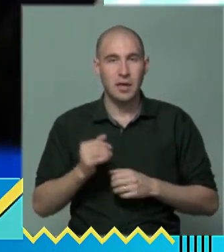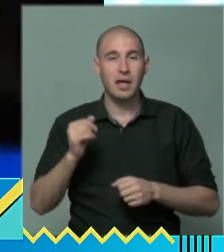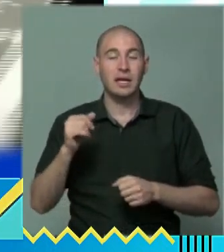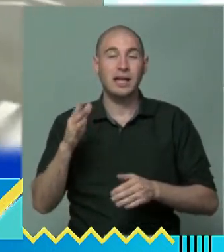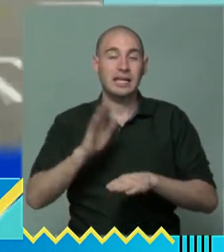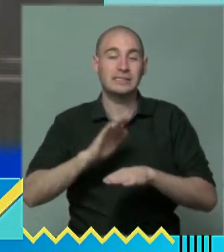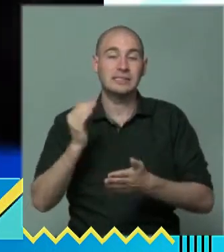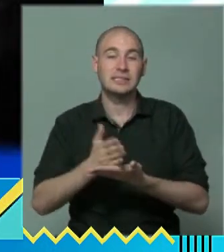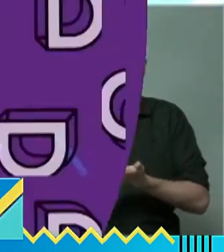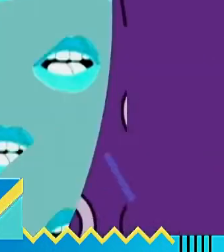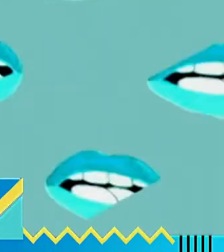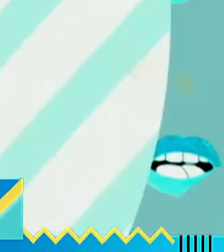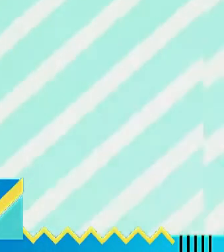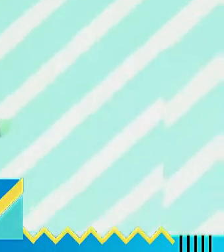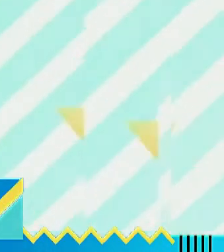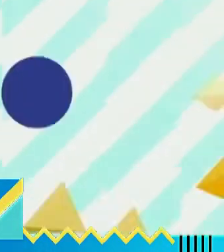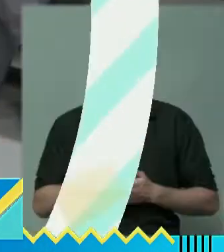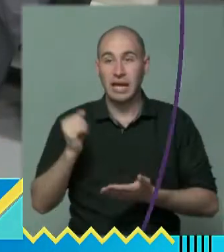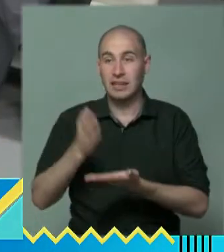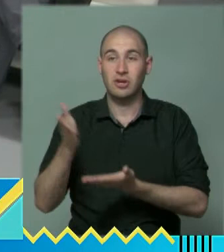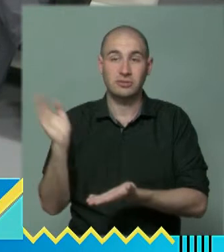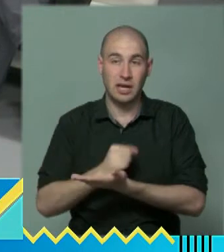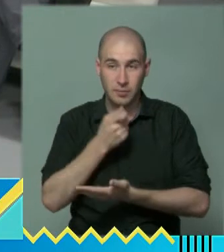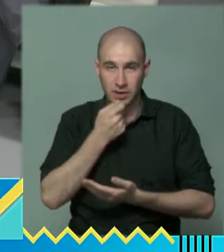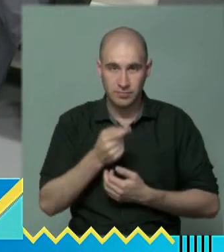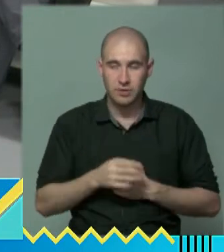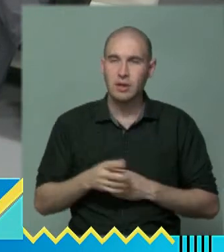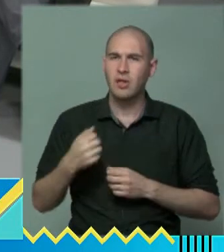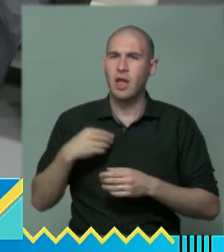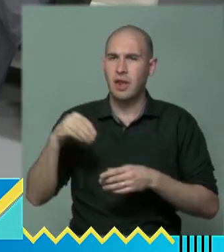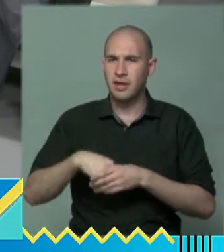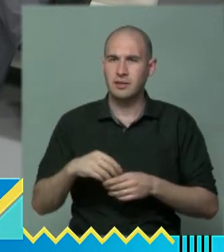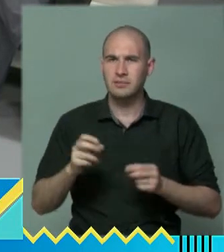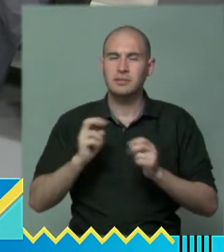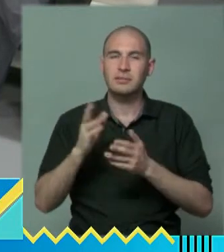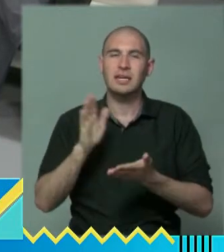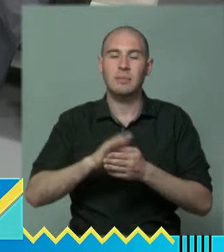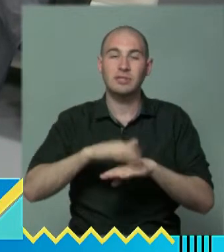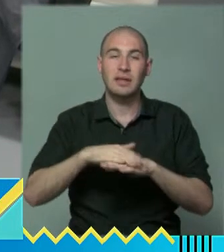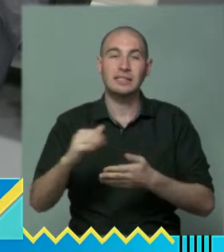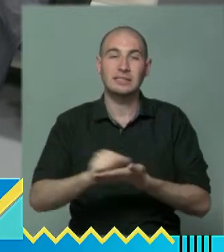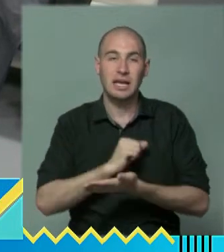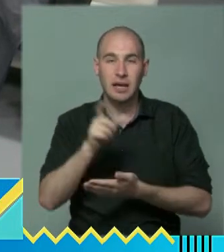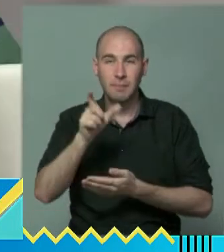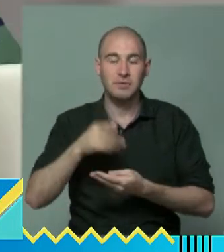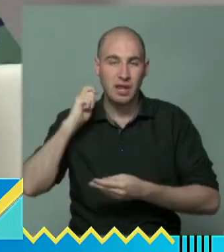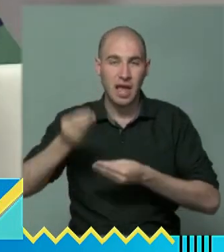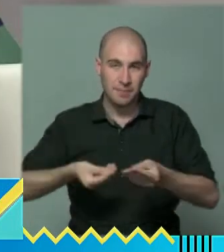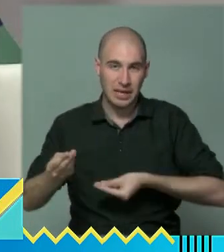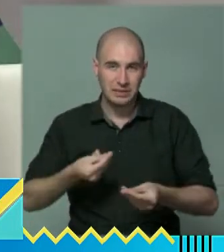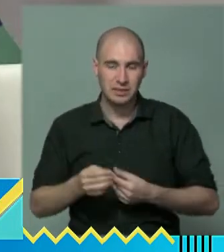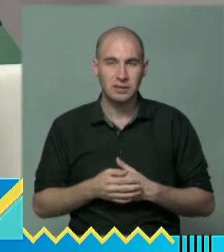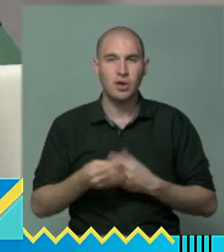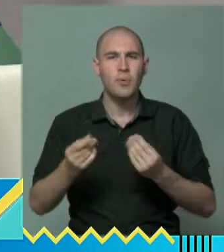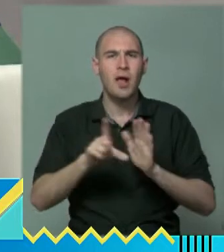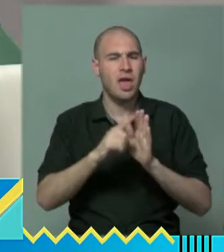pena. Bien. En el caso de... Sí, ¿querías agregar algo? Quería agregar, en cuanto a eximir de responsabilidad a las personas jurídicas, como lo